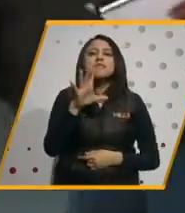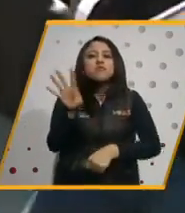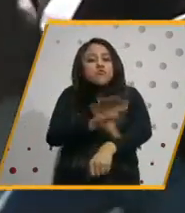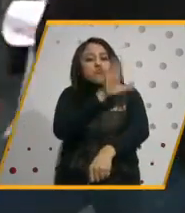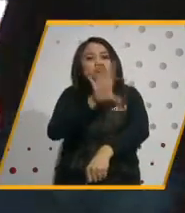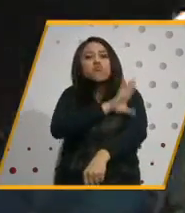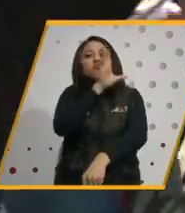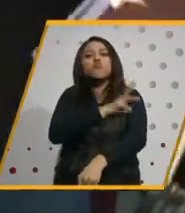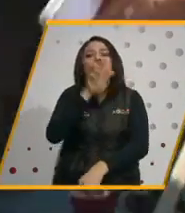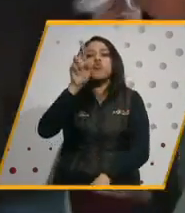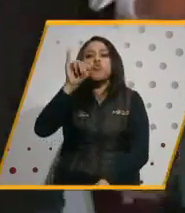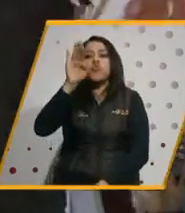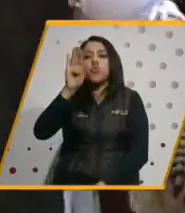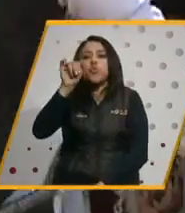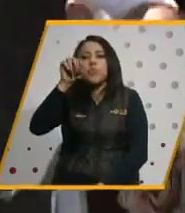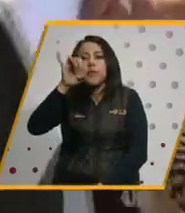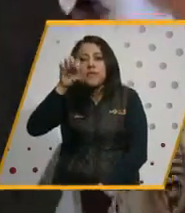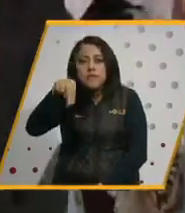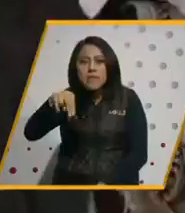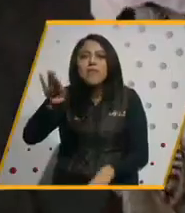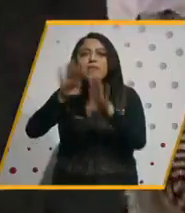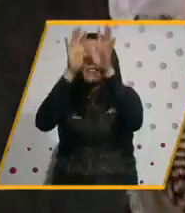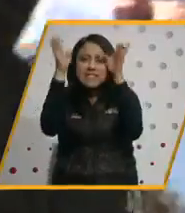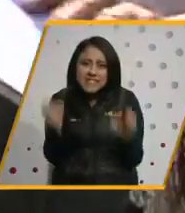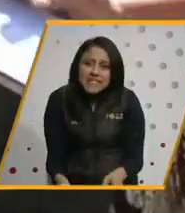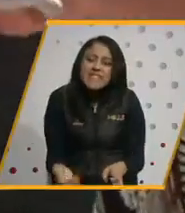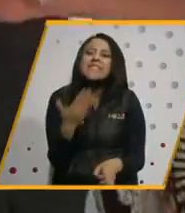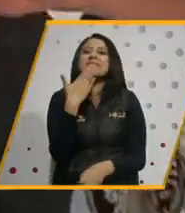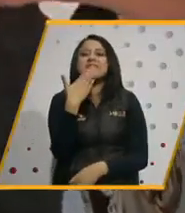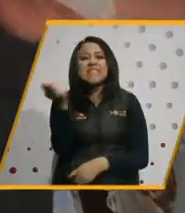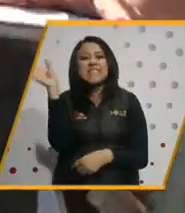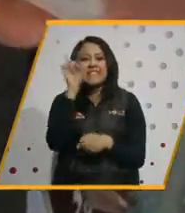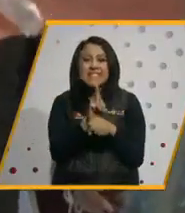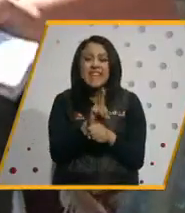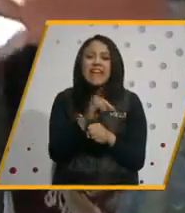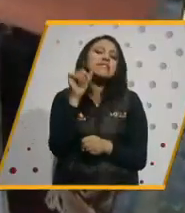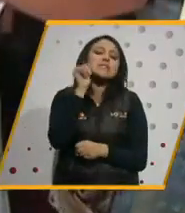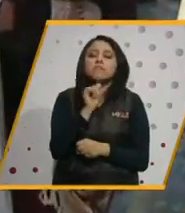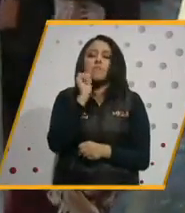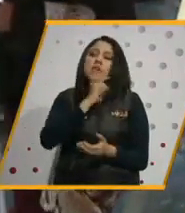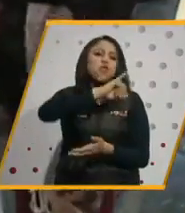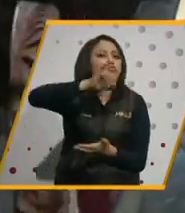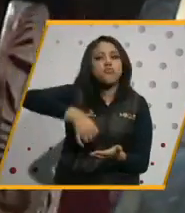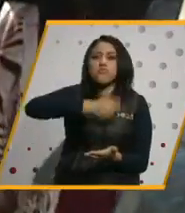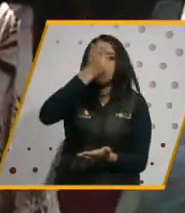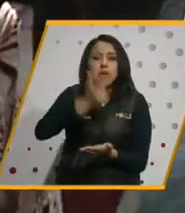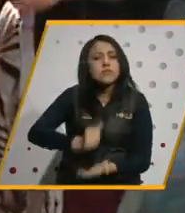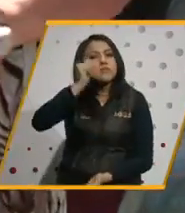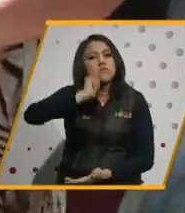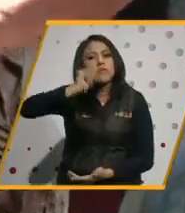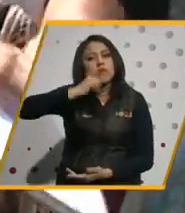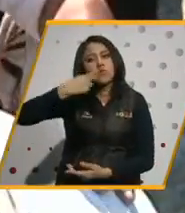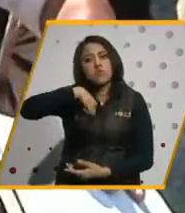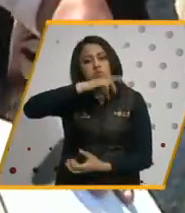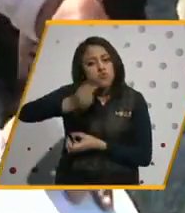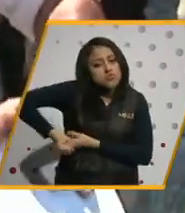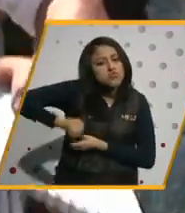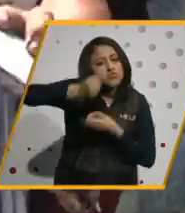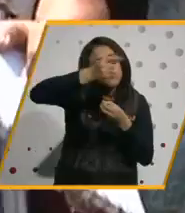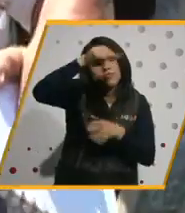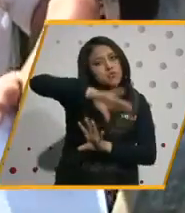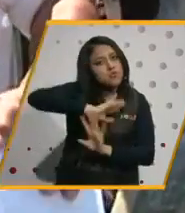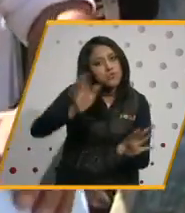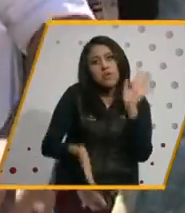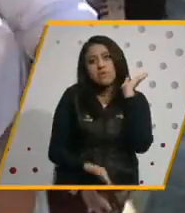Rubén. Rubén, ¿cómo estamos? Buenos días. Seguimos cargando porque aquí no paramos de cargar hasta que se acabe el último camión. Nos vamos hoy. Pero...